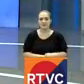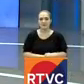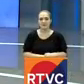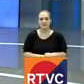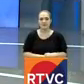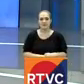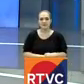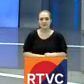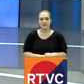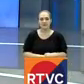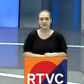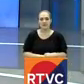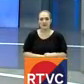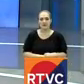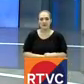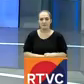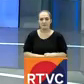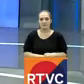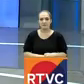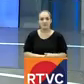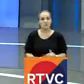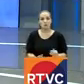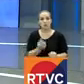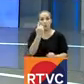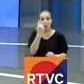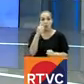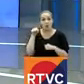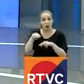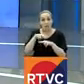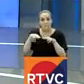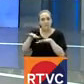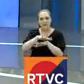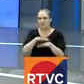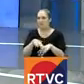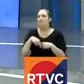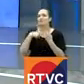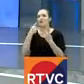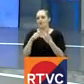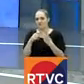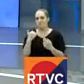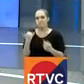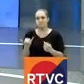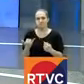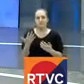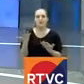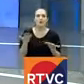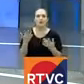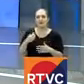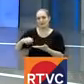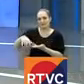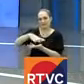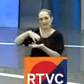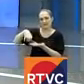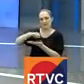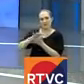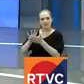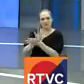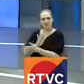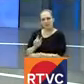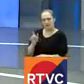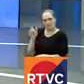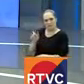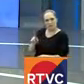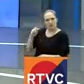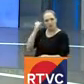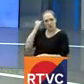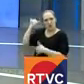Pero no fue la única acción en pro del ambiente que destacamos aquí en RTBC Noticias. Desde Santander nos llegó la historia de emprendimiento